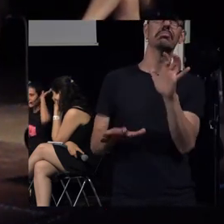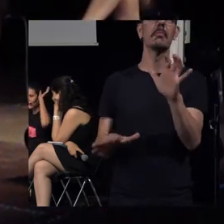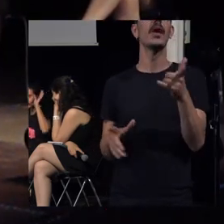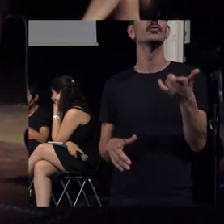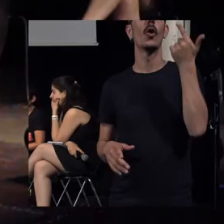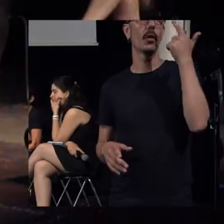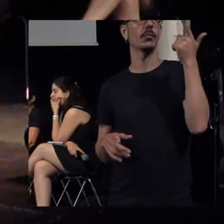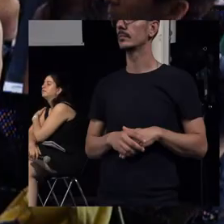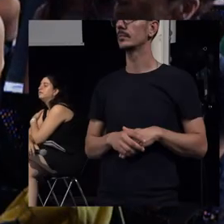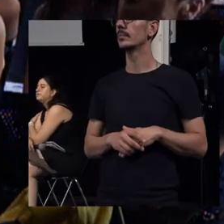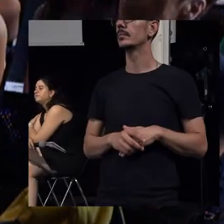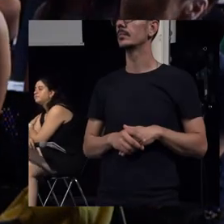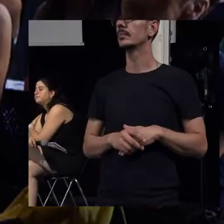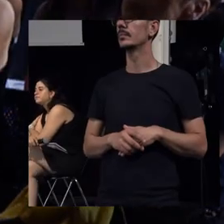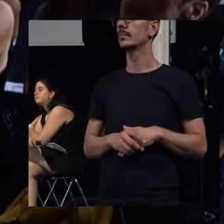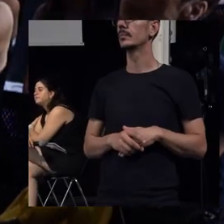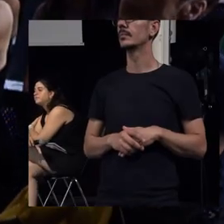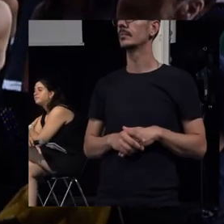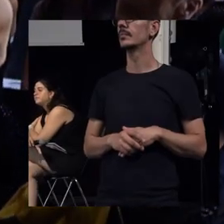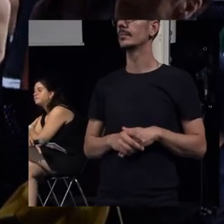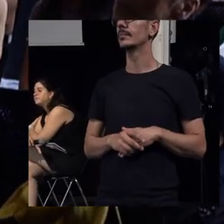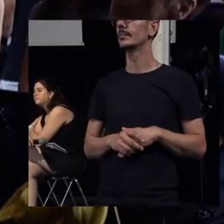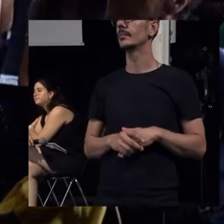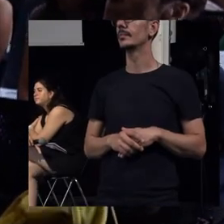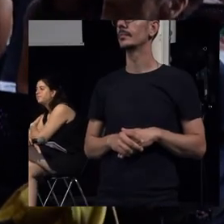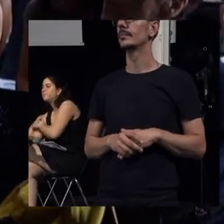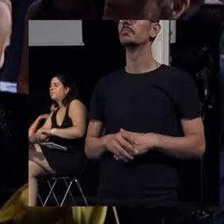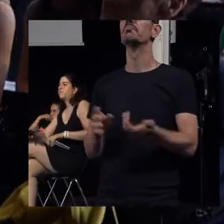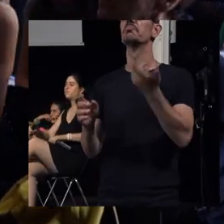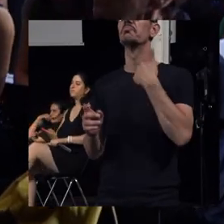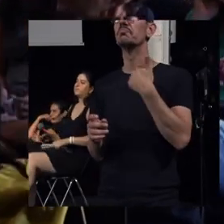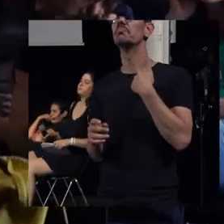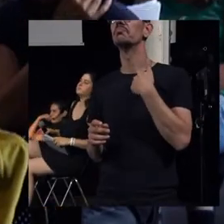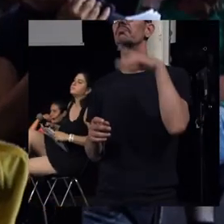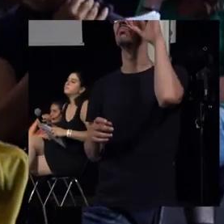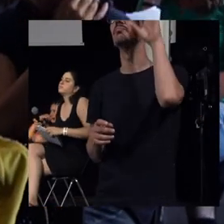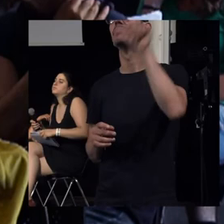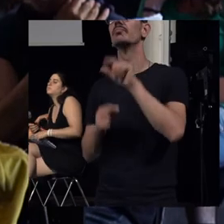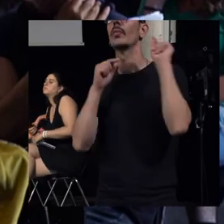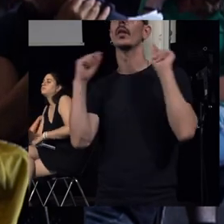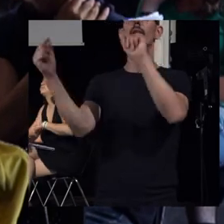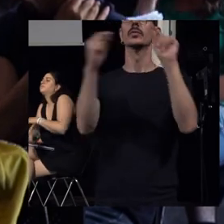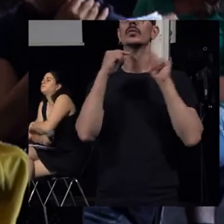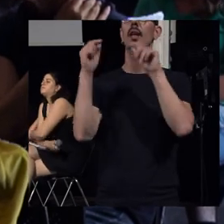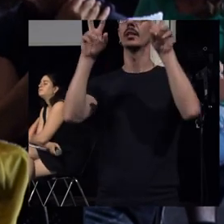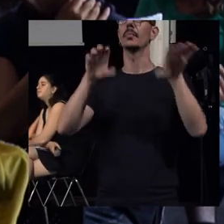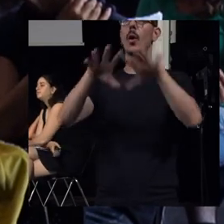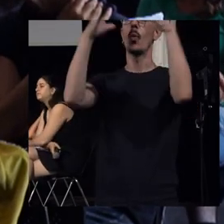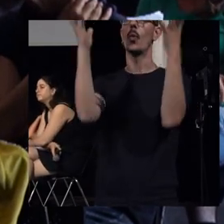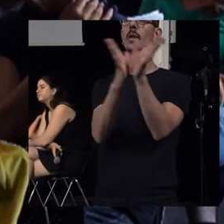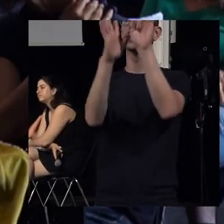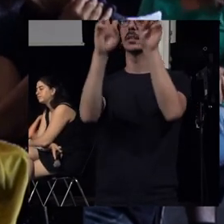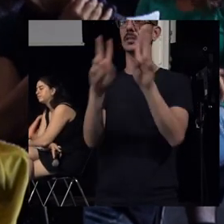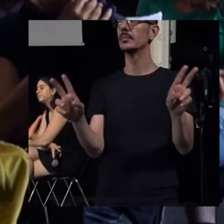qué pasa también. No, que la discusión esta del universalismo podría dar para